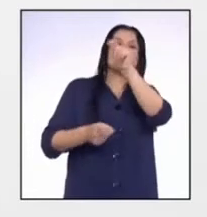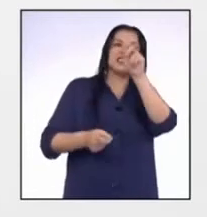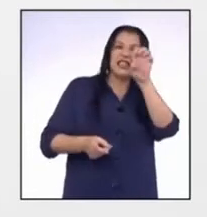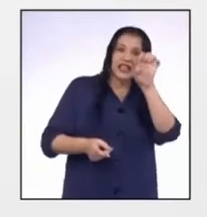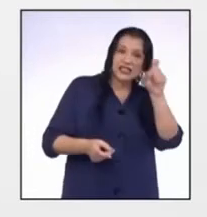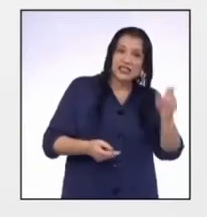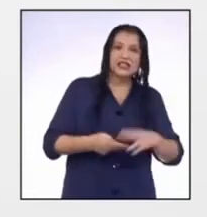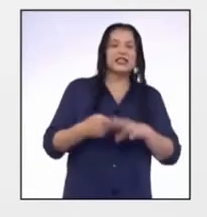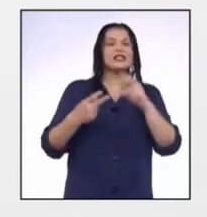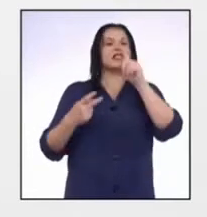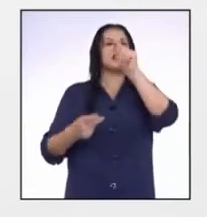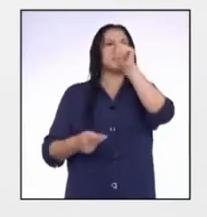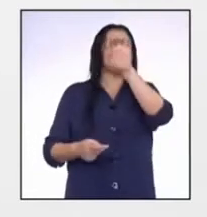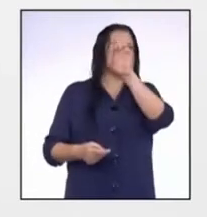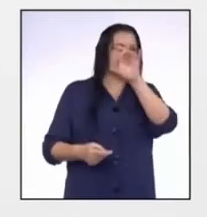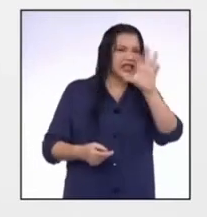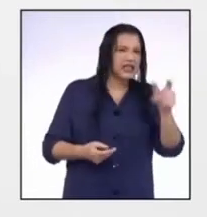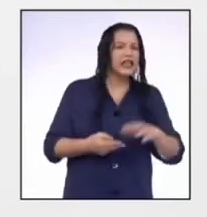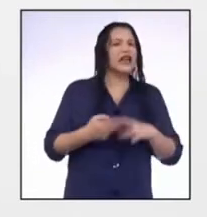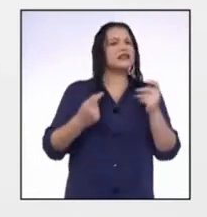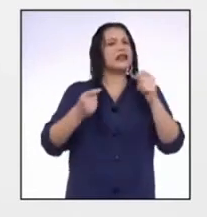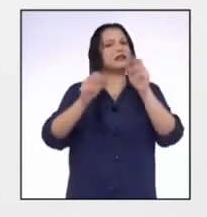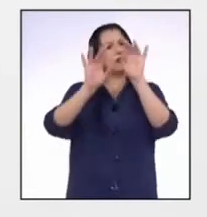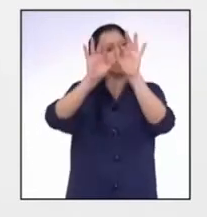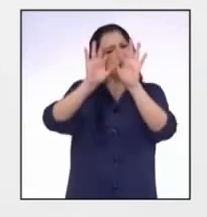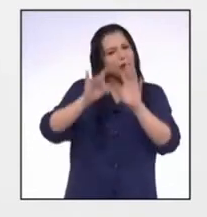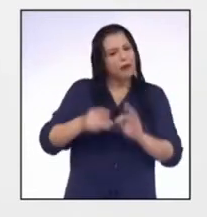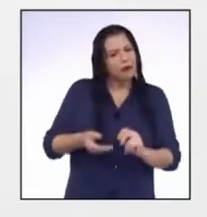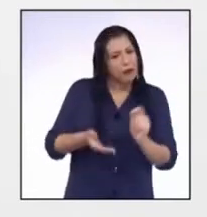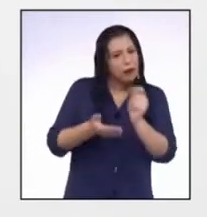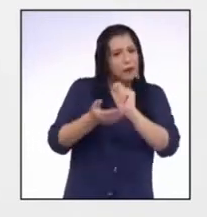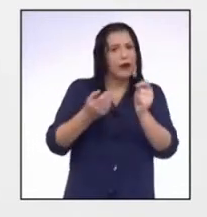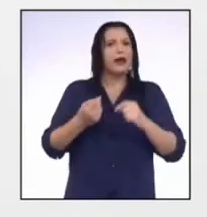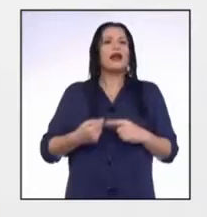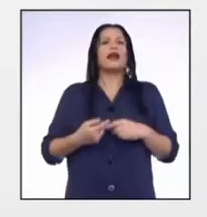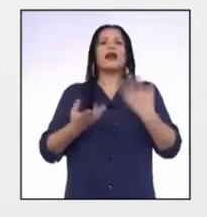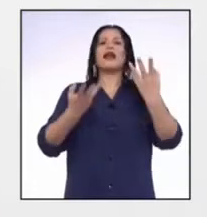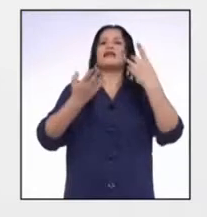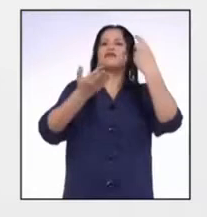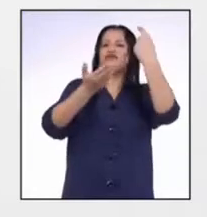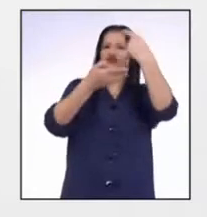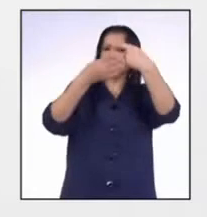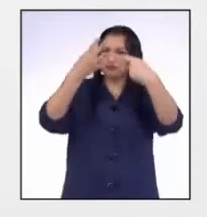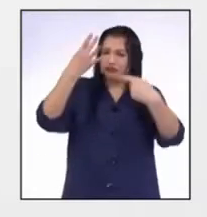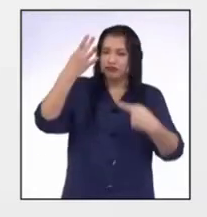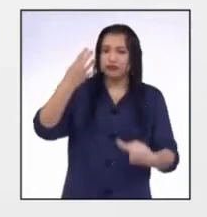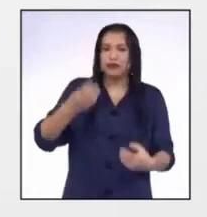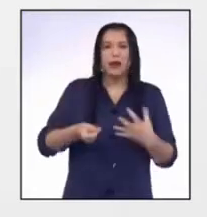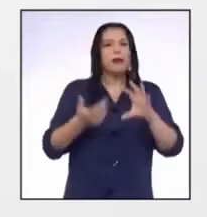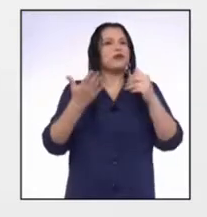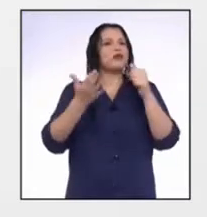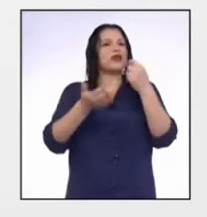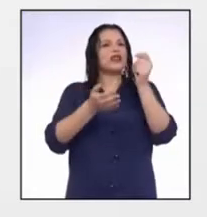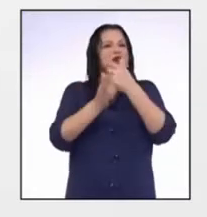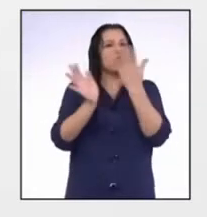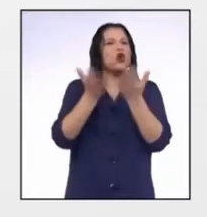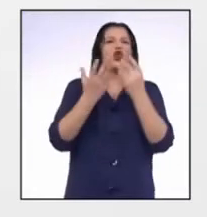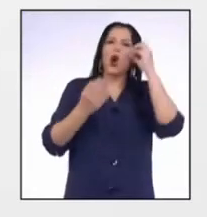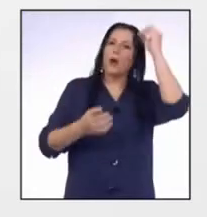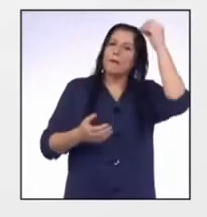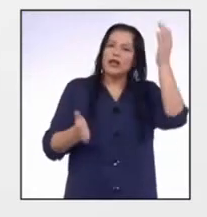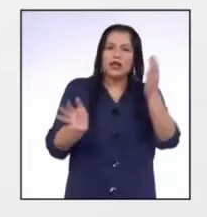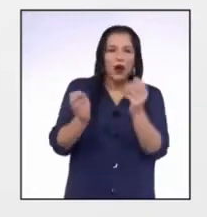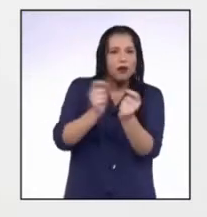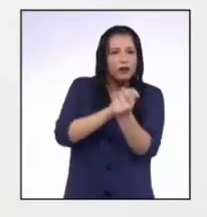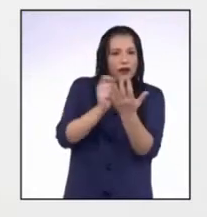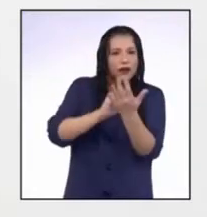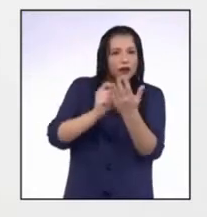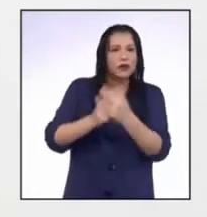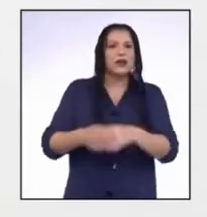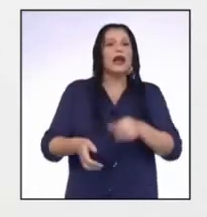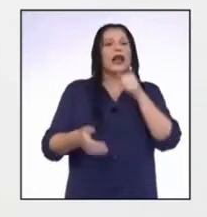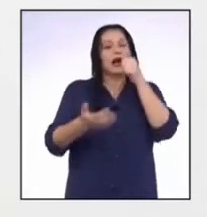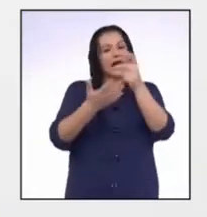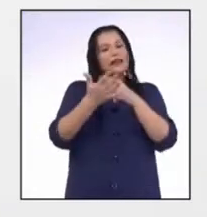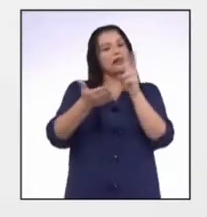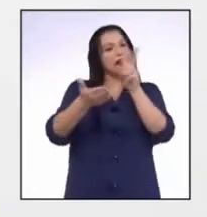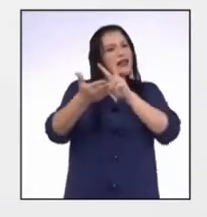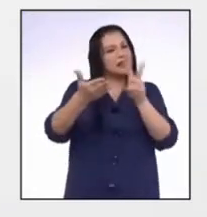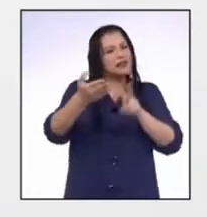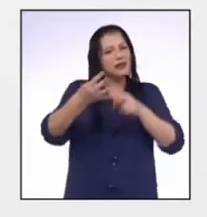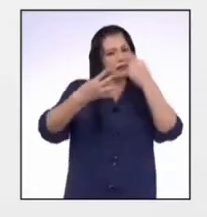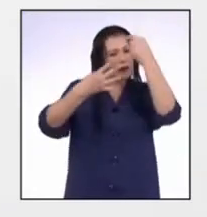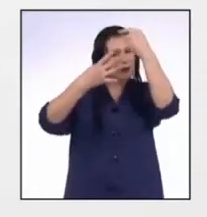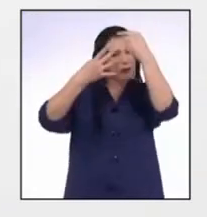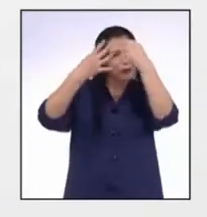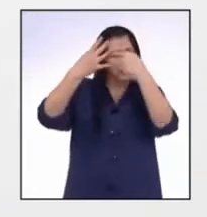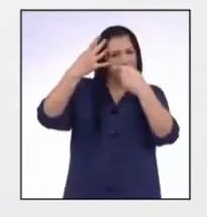las tesinas, las monografías, las editoriales, los artículos de opinión, la carta de lectores,